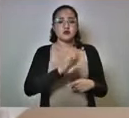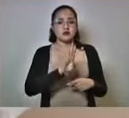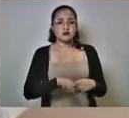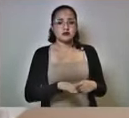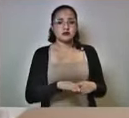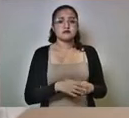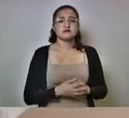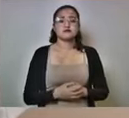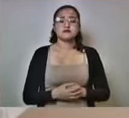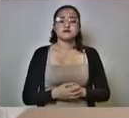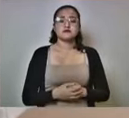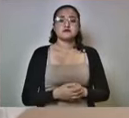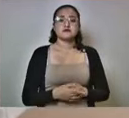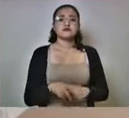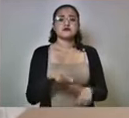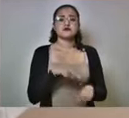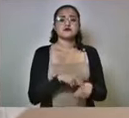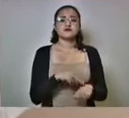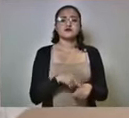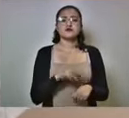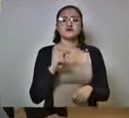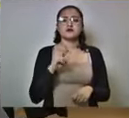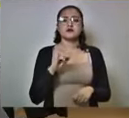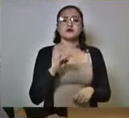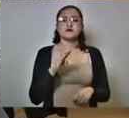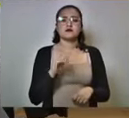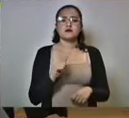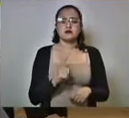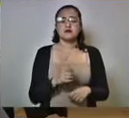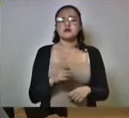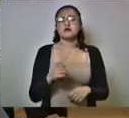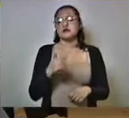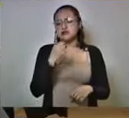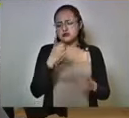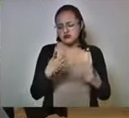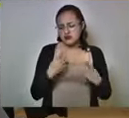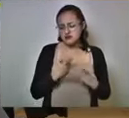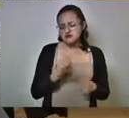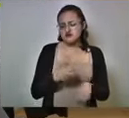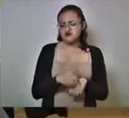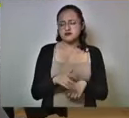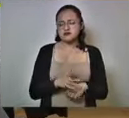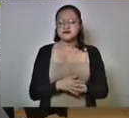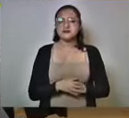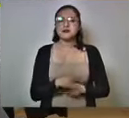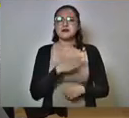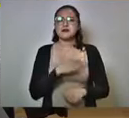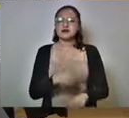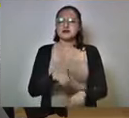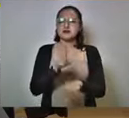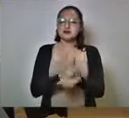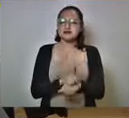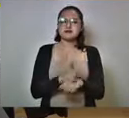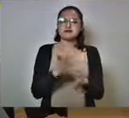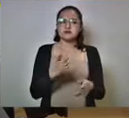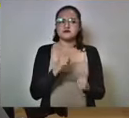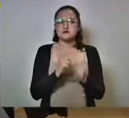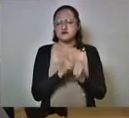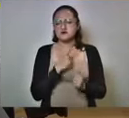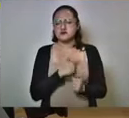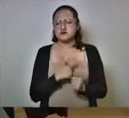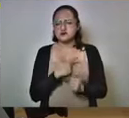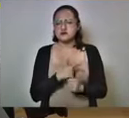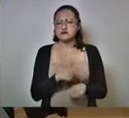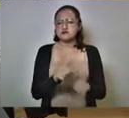fallecidas. Doctor Uribe, denos cifras, por favor. Muy buenos días, señor gobernador, con todo gusto y con